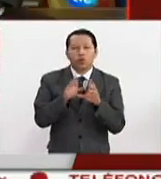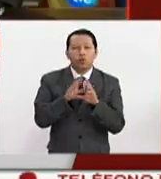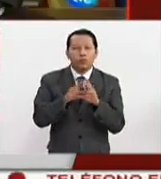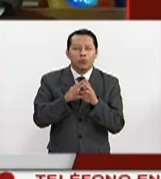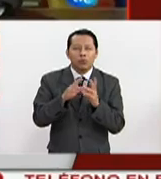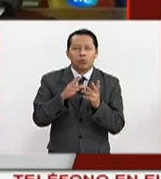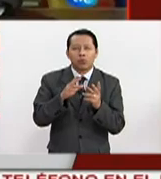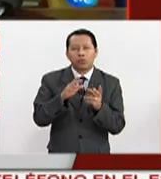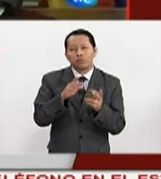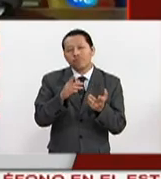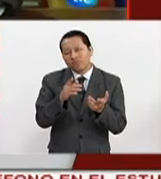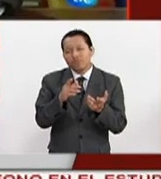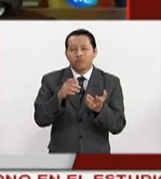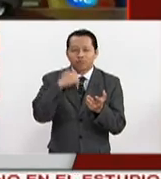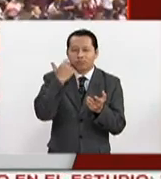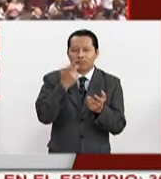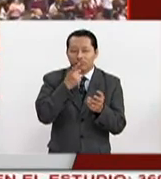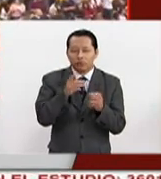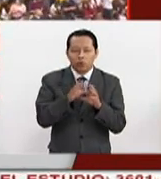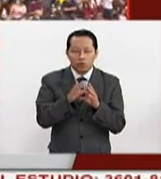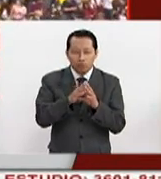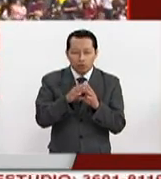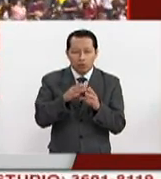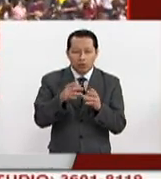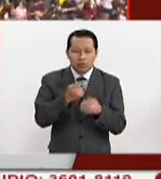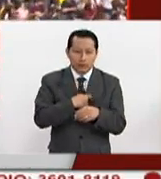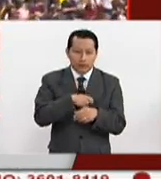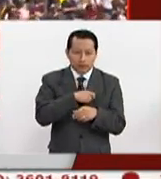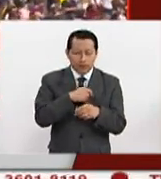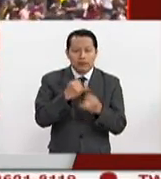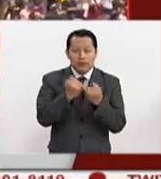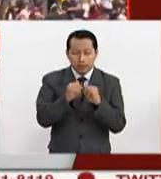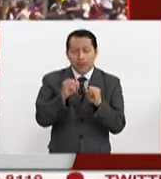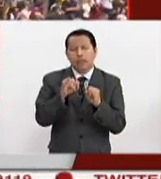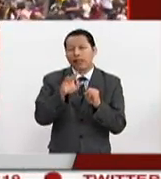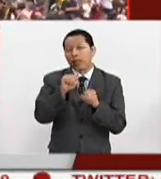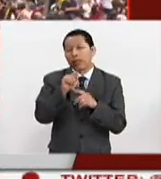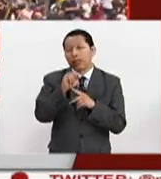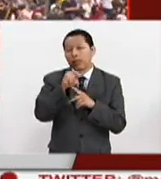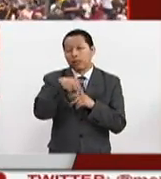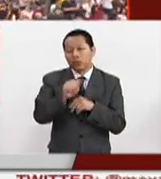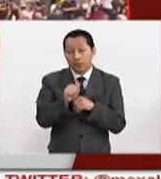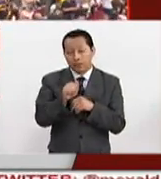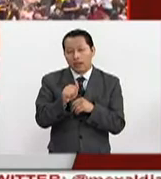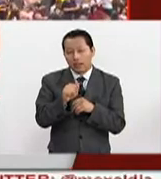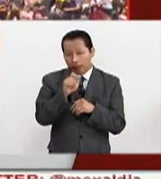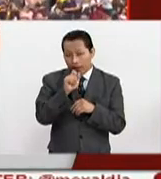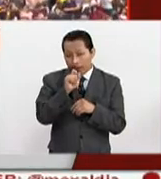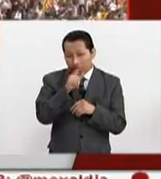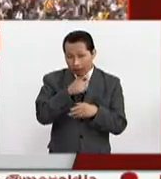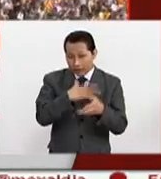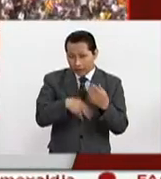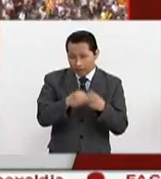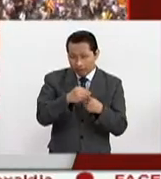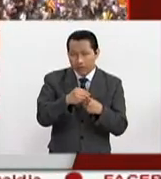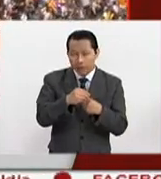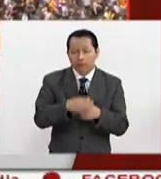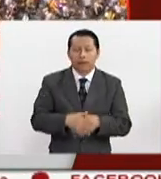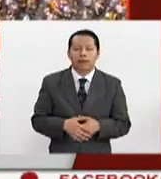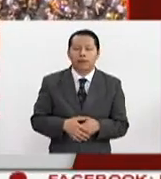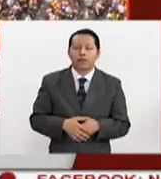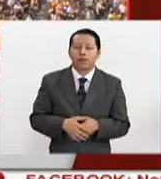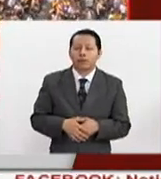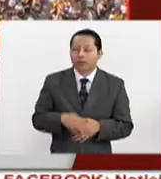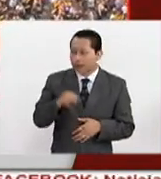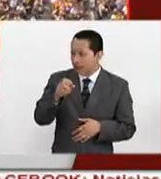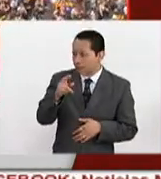que reside en todos los españoles la independencia de Cataluña, no solo de los mismos catalanes independentistas, ¿no? Emerson, para